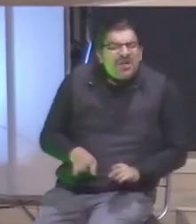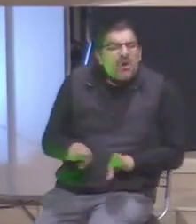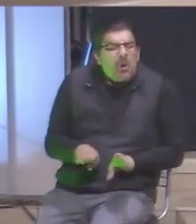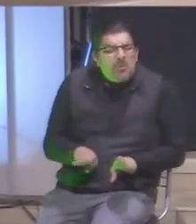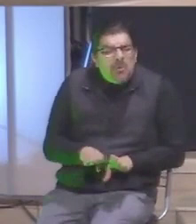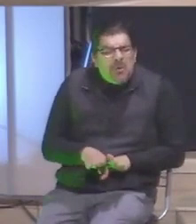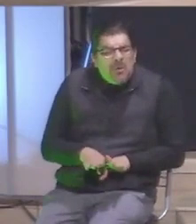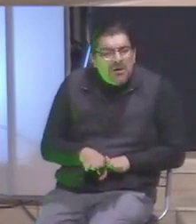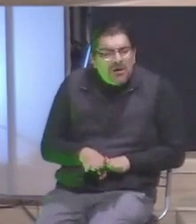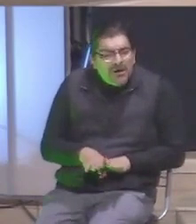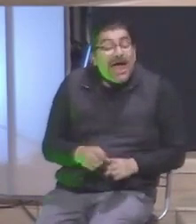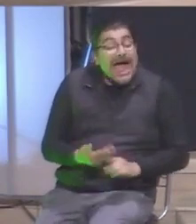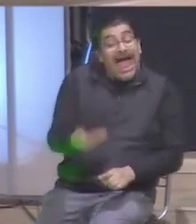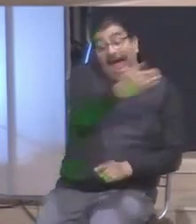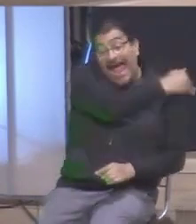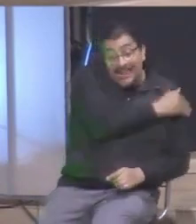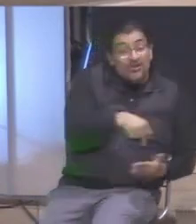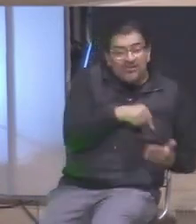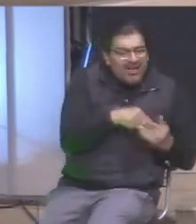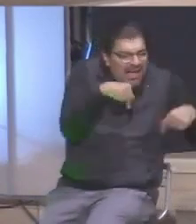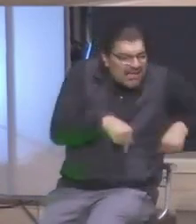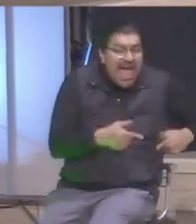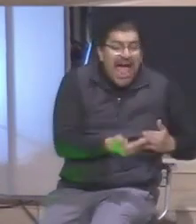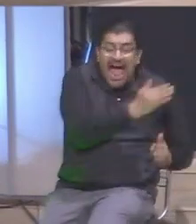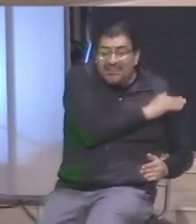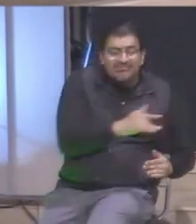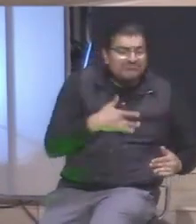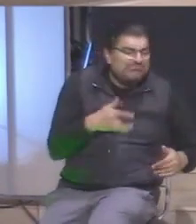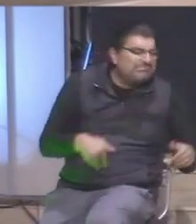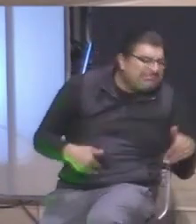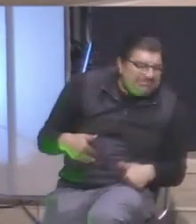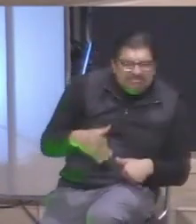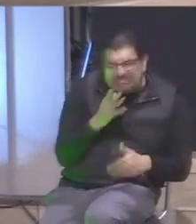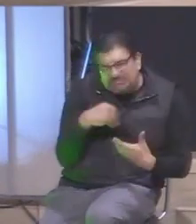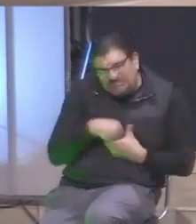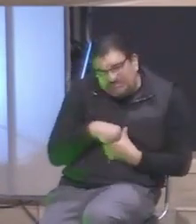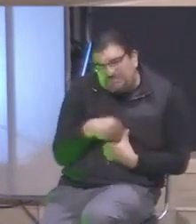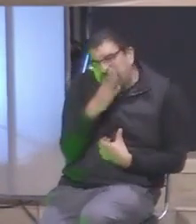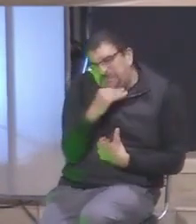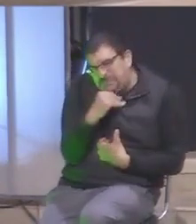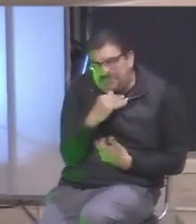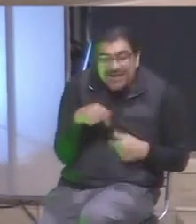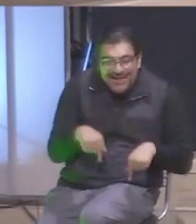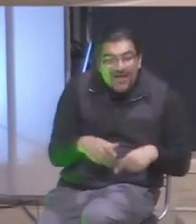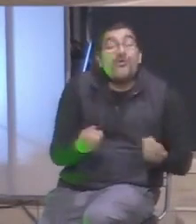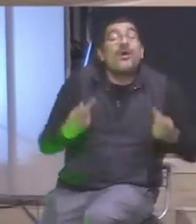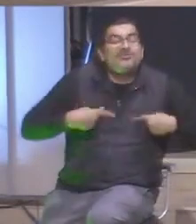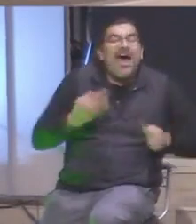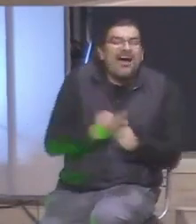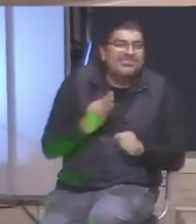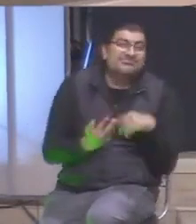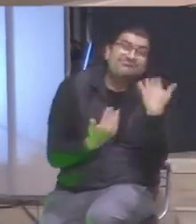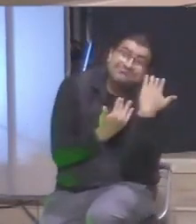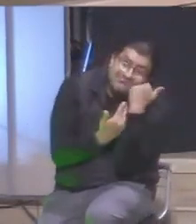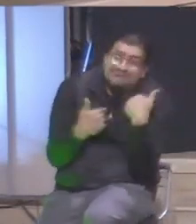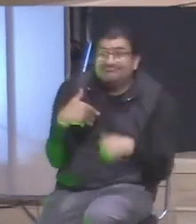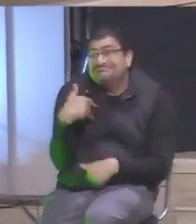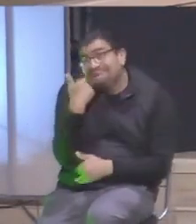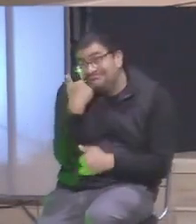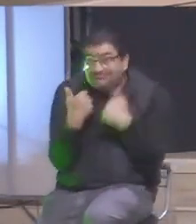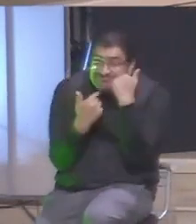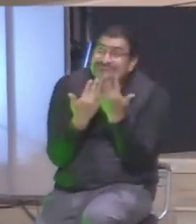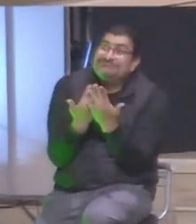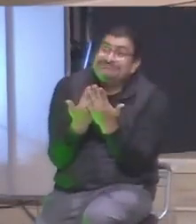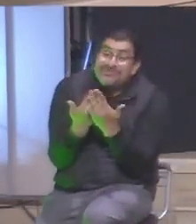milagro primero que nada que ellos se sintieran estrechos Entonces cuántos de aquí están esperando